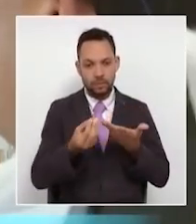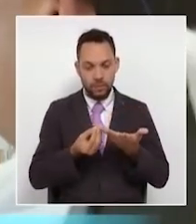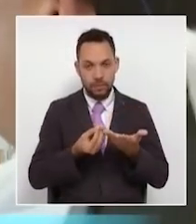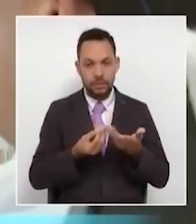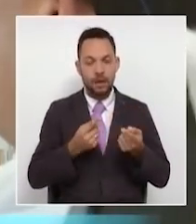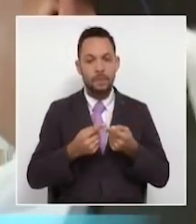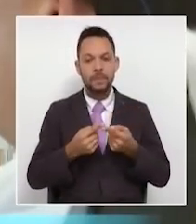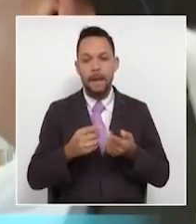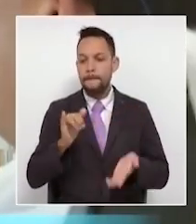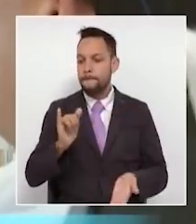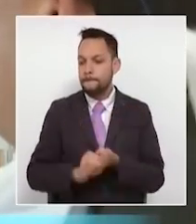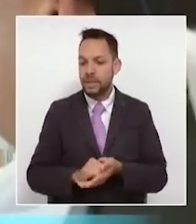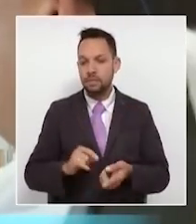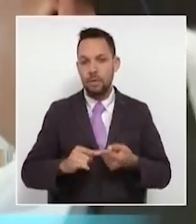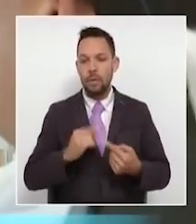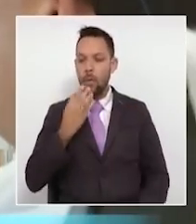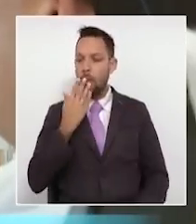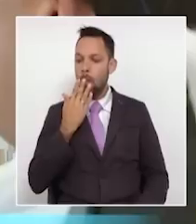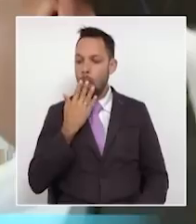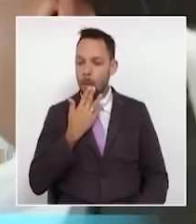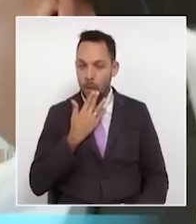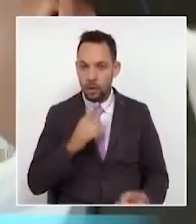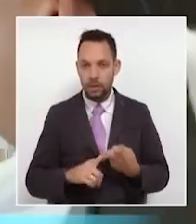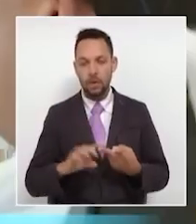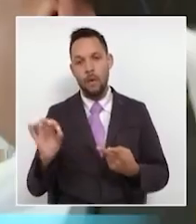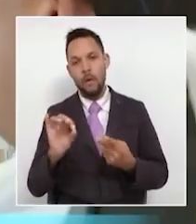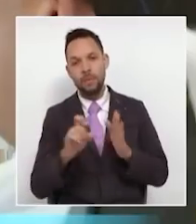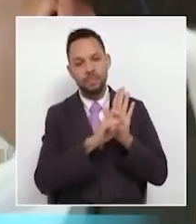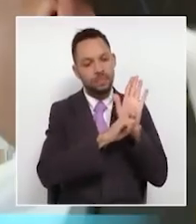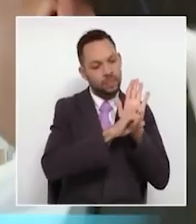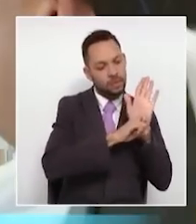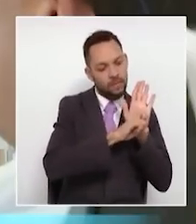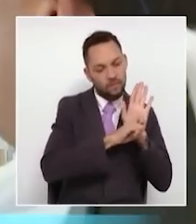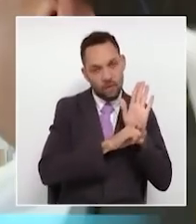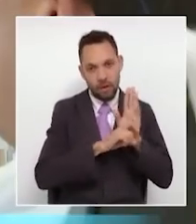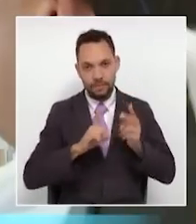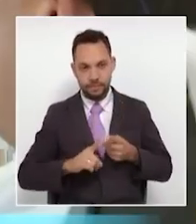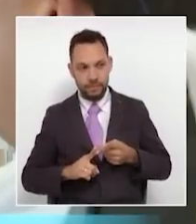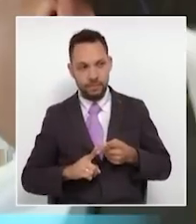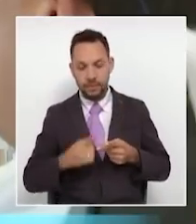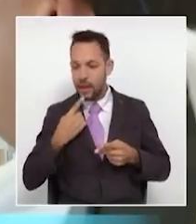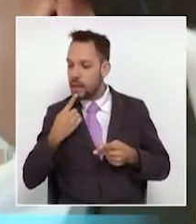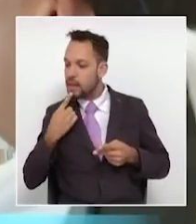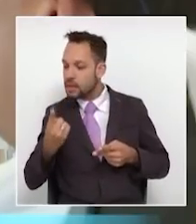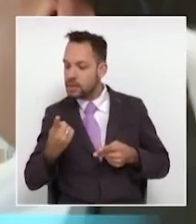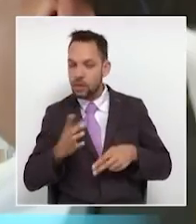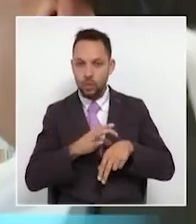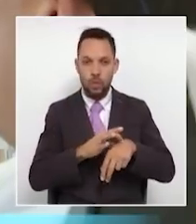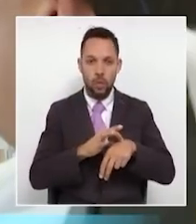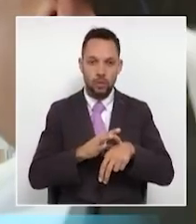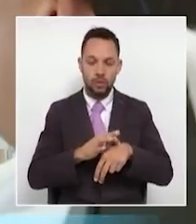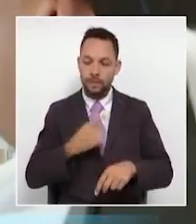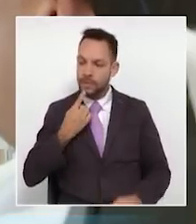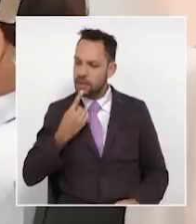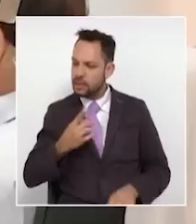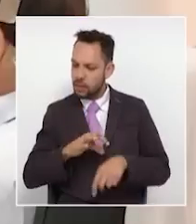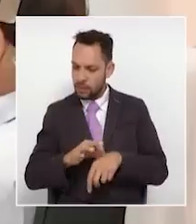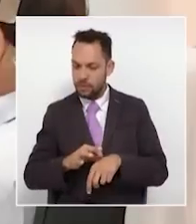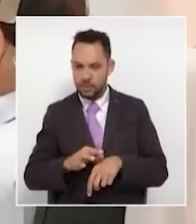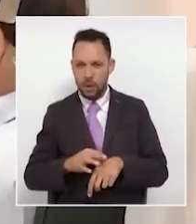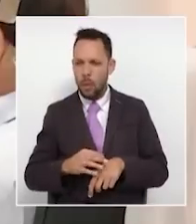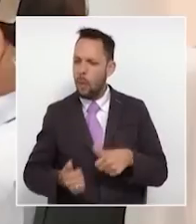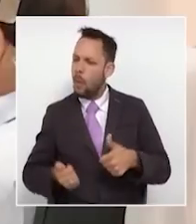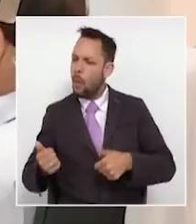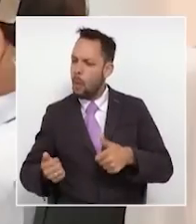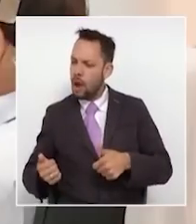color o la misma figura entonces le podemos decir al doctor que nos diga y nos señale